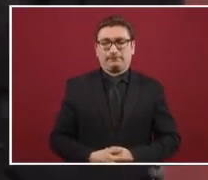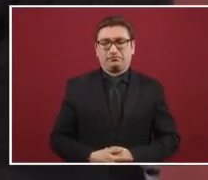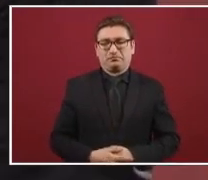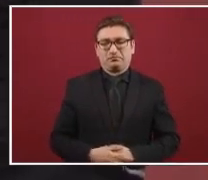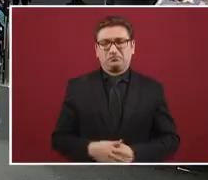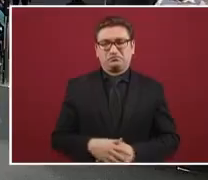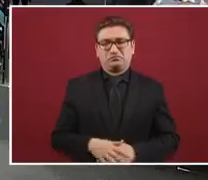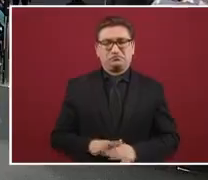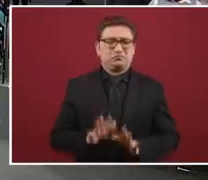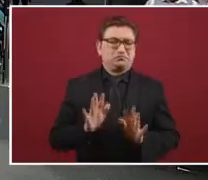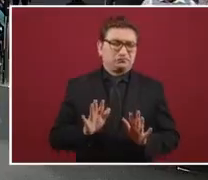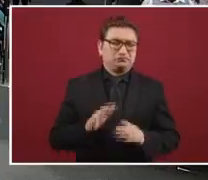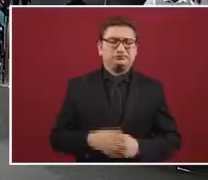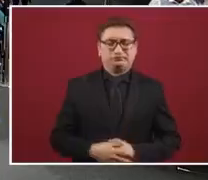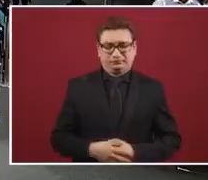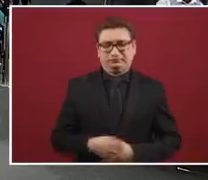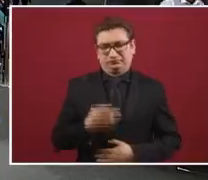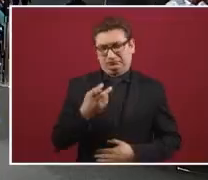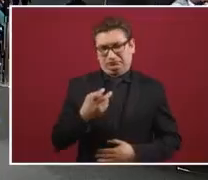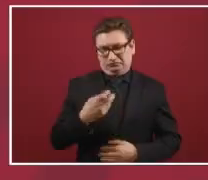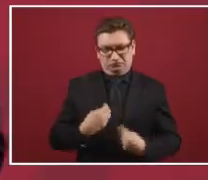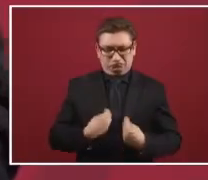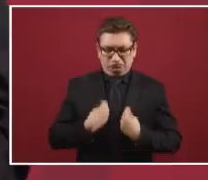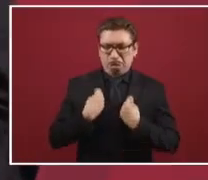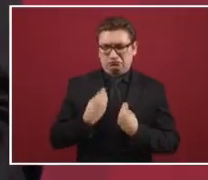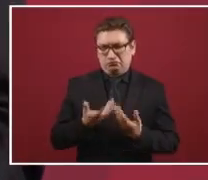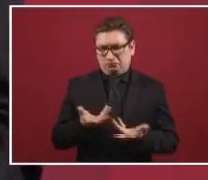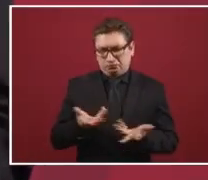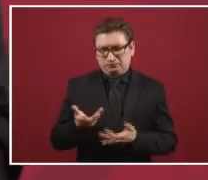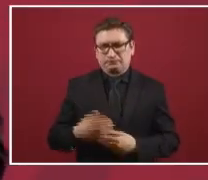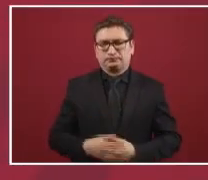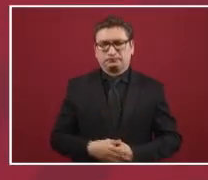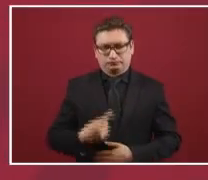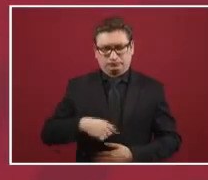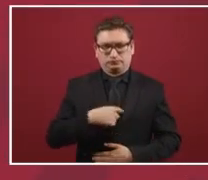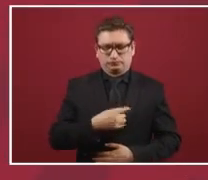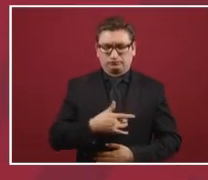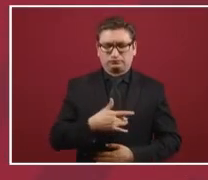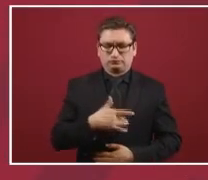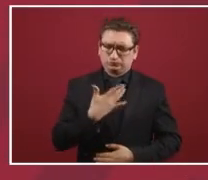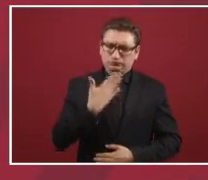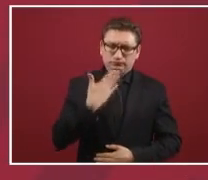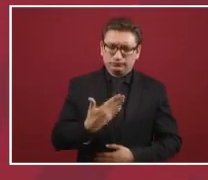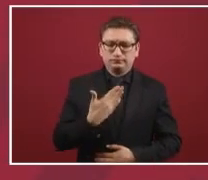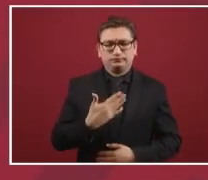Entonces, vamos ahí bien, estamos bien,